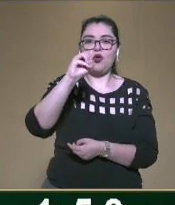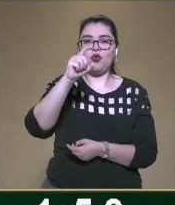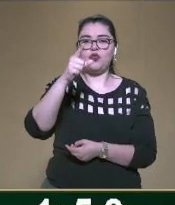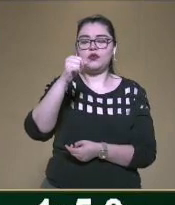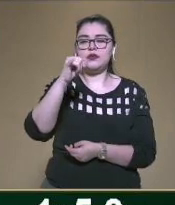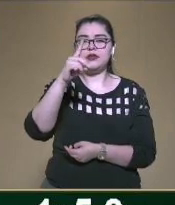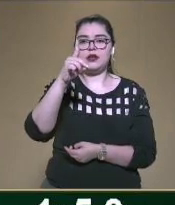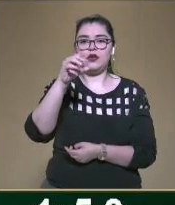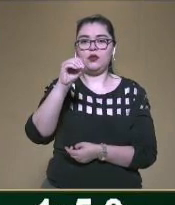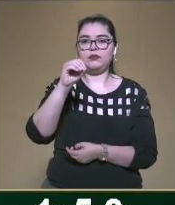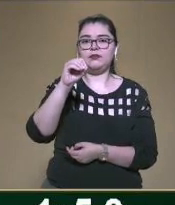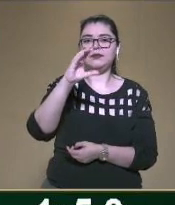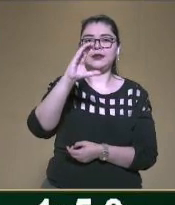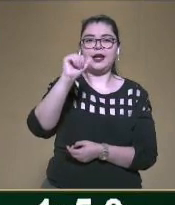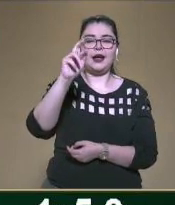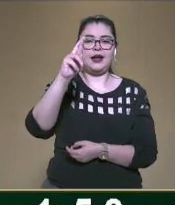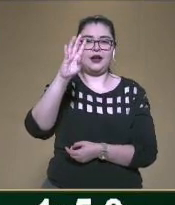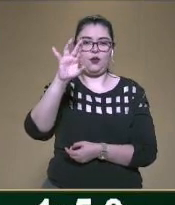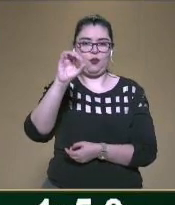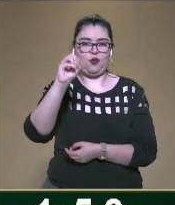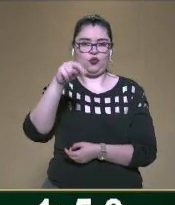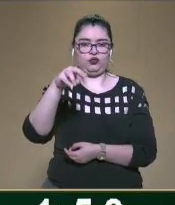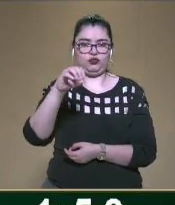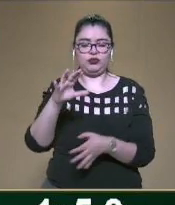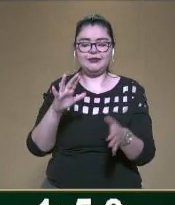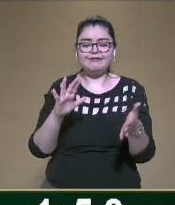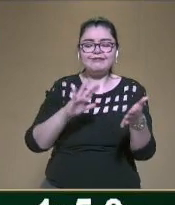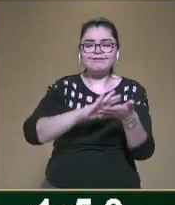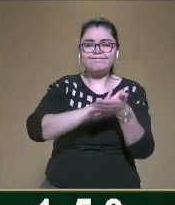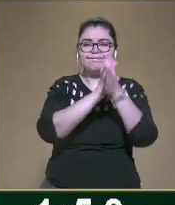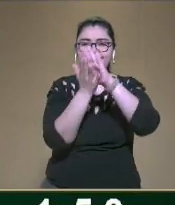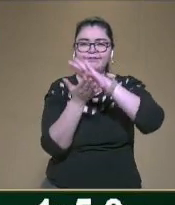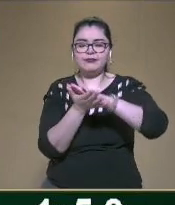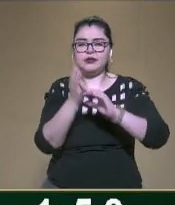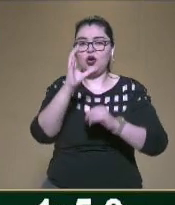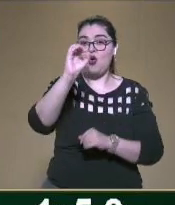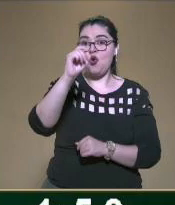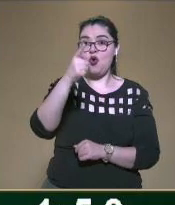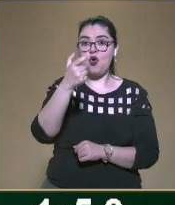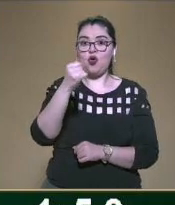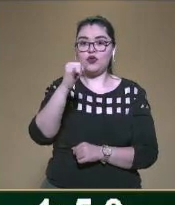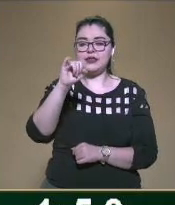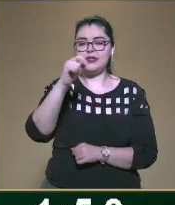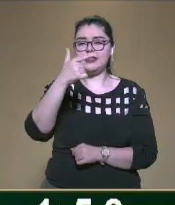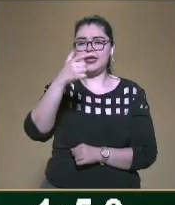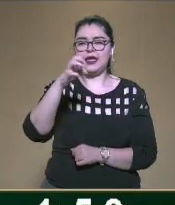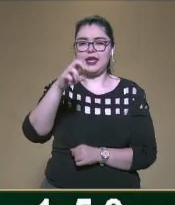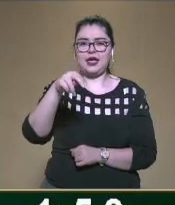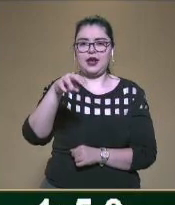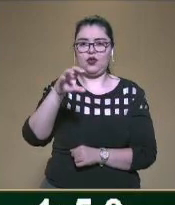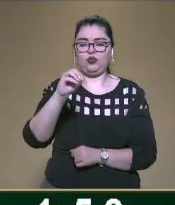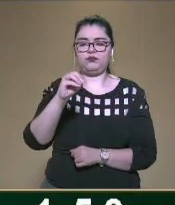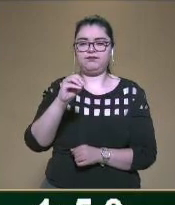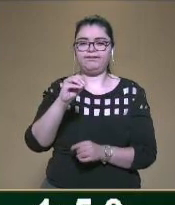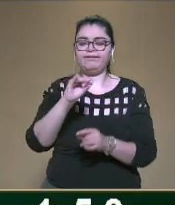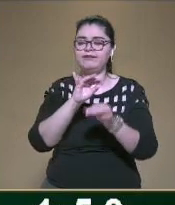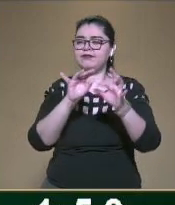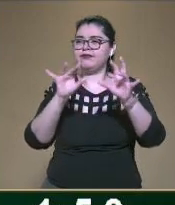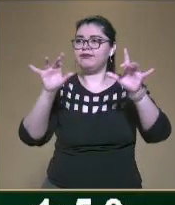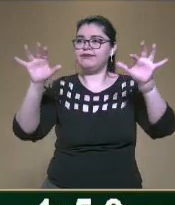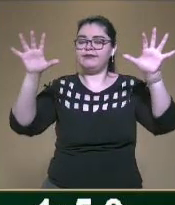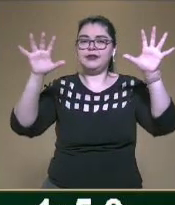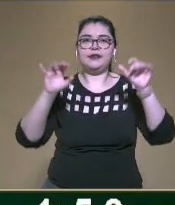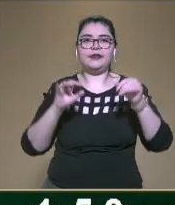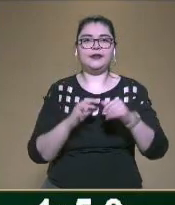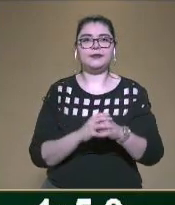y liberan el oxígeno, lo que es vital para nosotros, ¿verdad? Absorben dióxido de carbono. Así es. Y